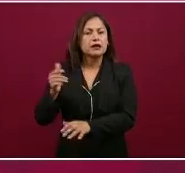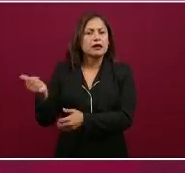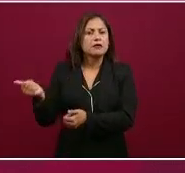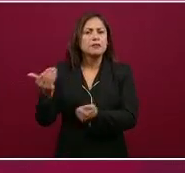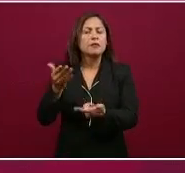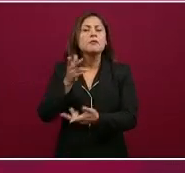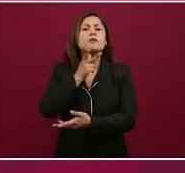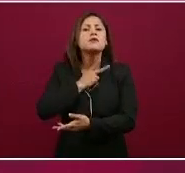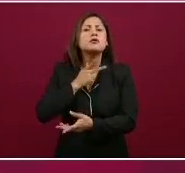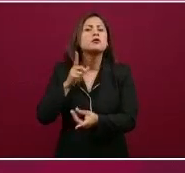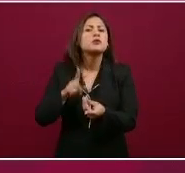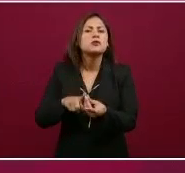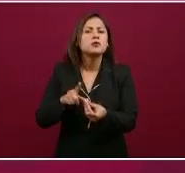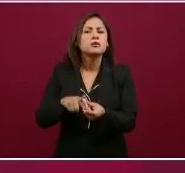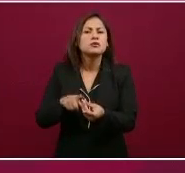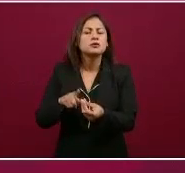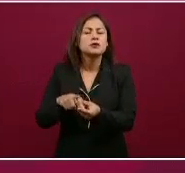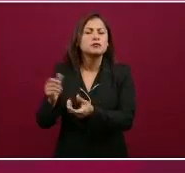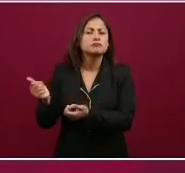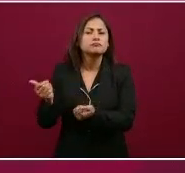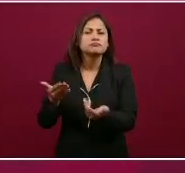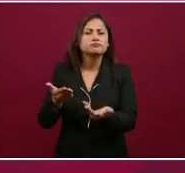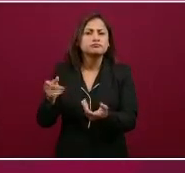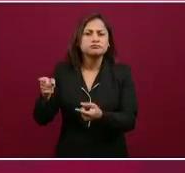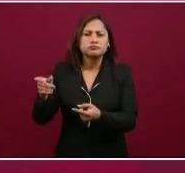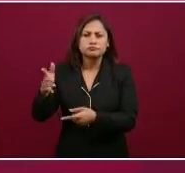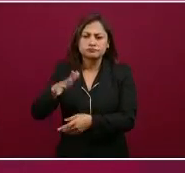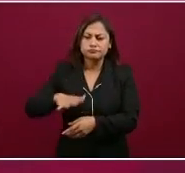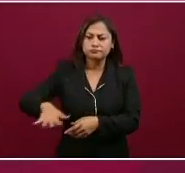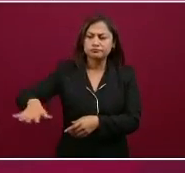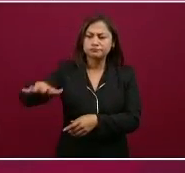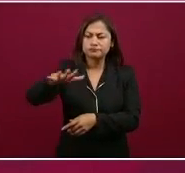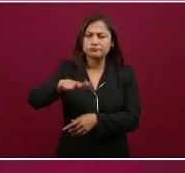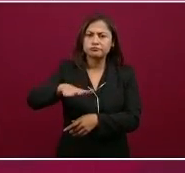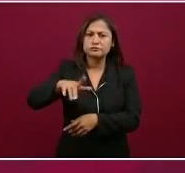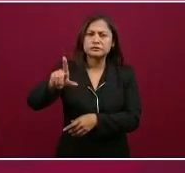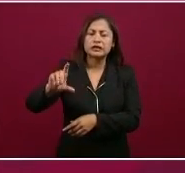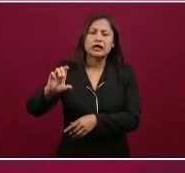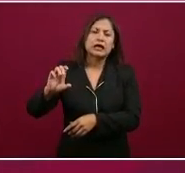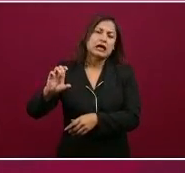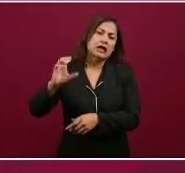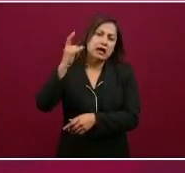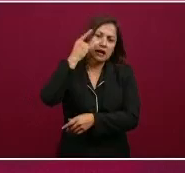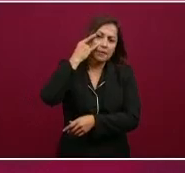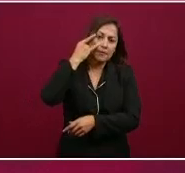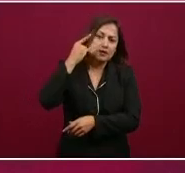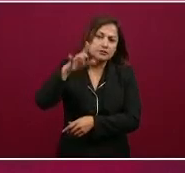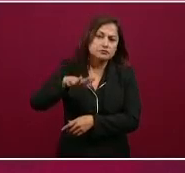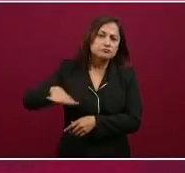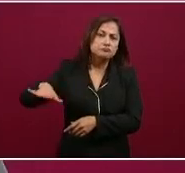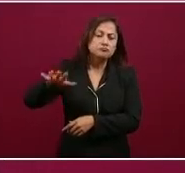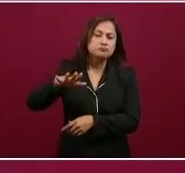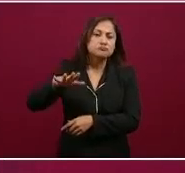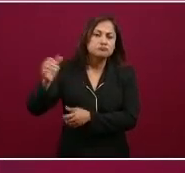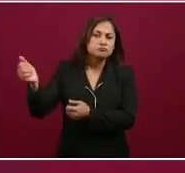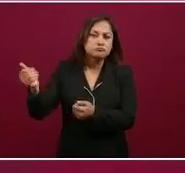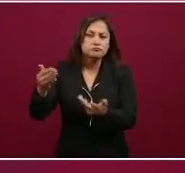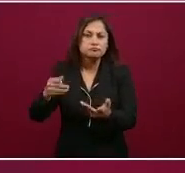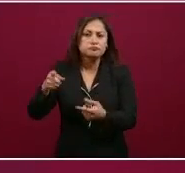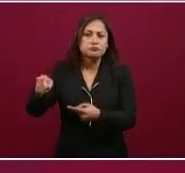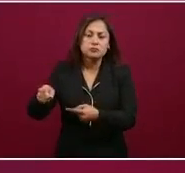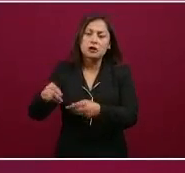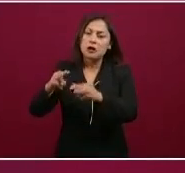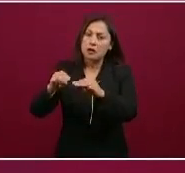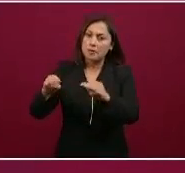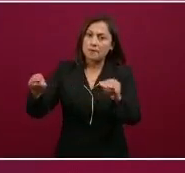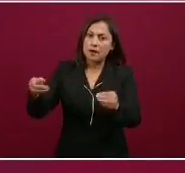de los campos petroleros de Campeche, del mar de